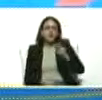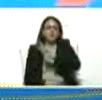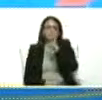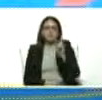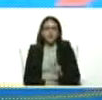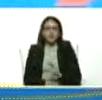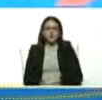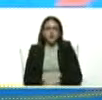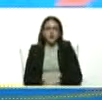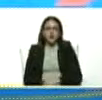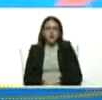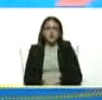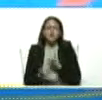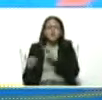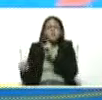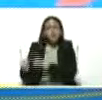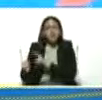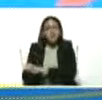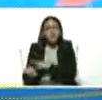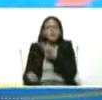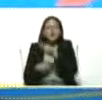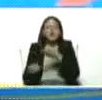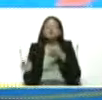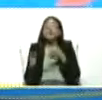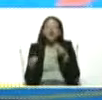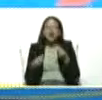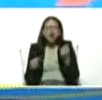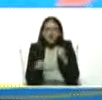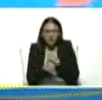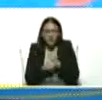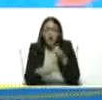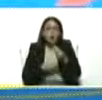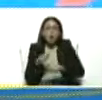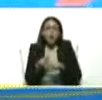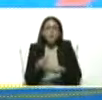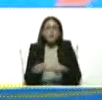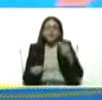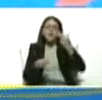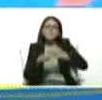En su época lo logramos con grandes ingresos petroleros.